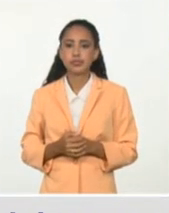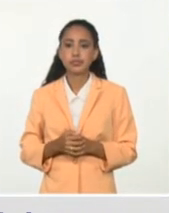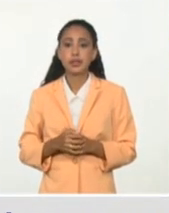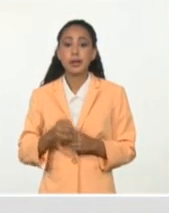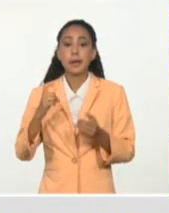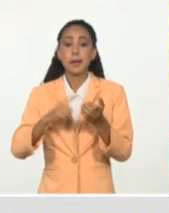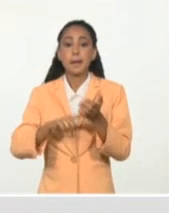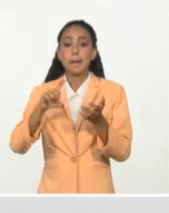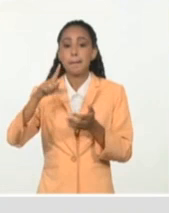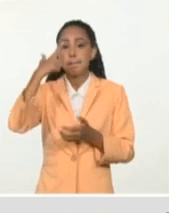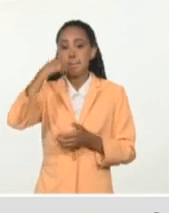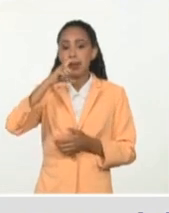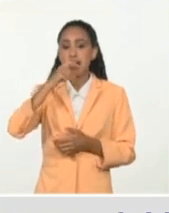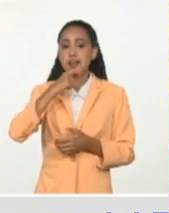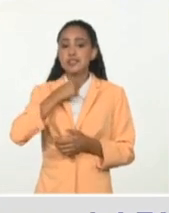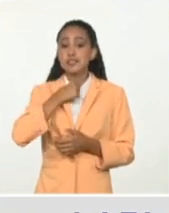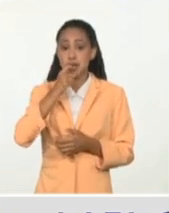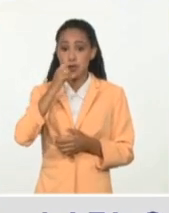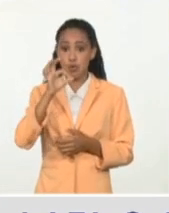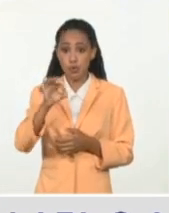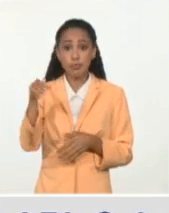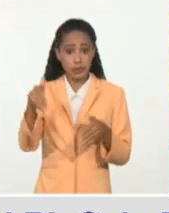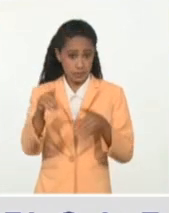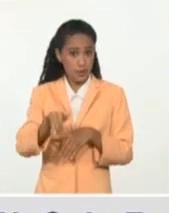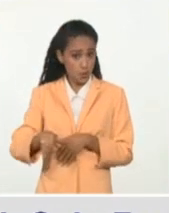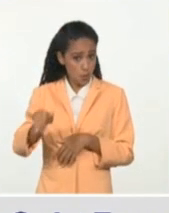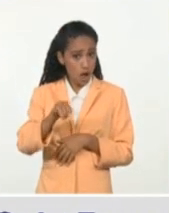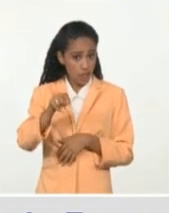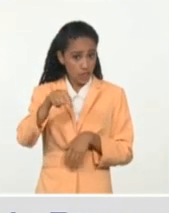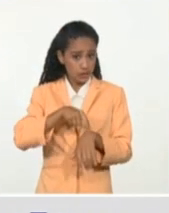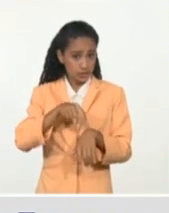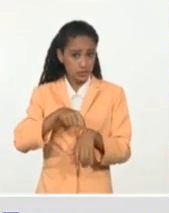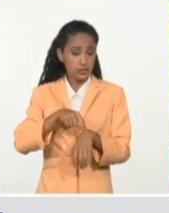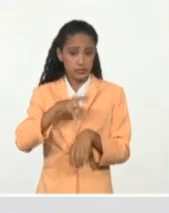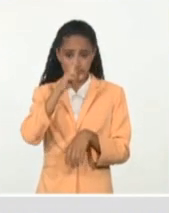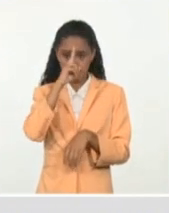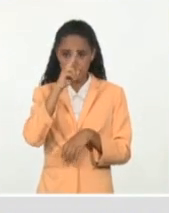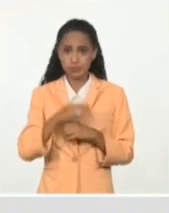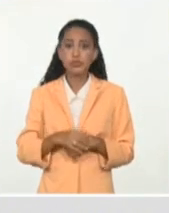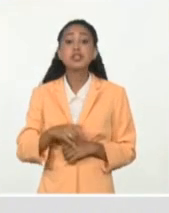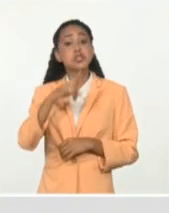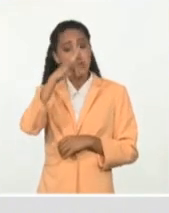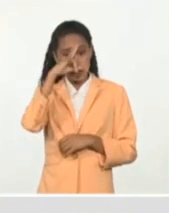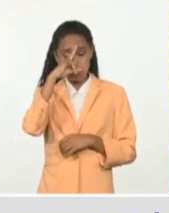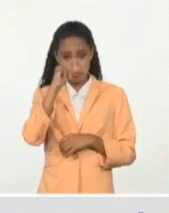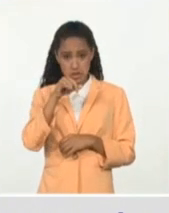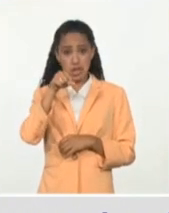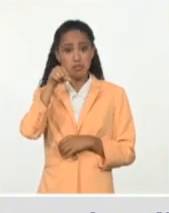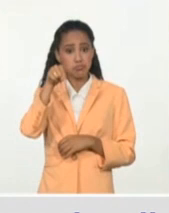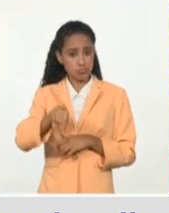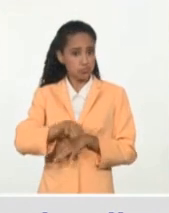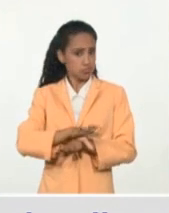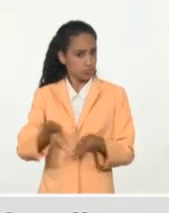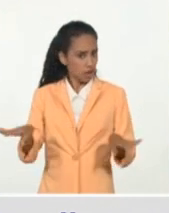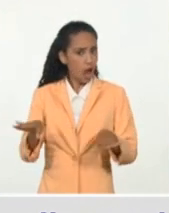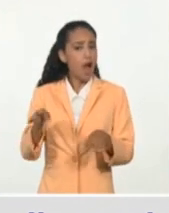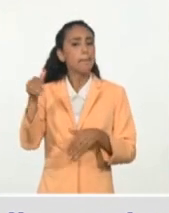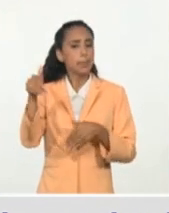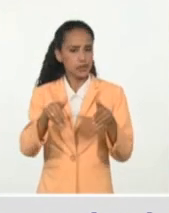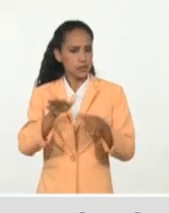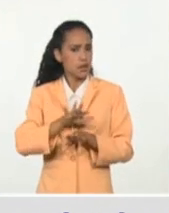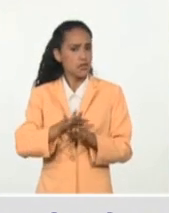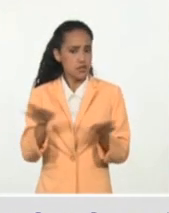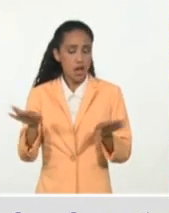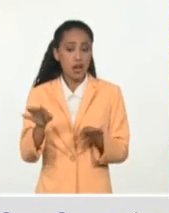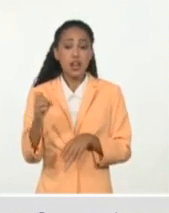clínico? Sí, en el ensayo clínico fase 2 está presente el placebo. Es la única forma de cumplir